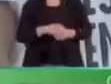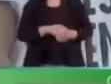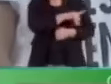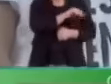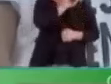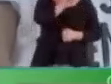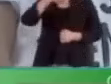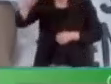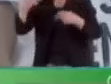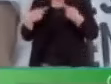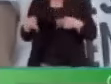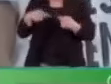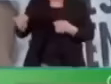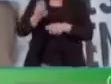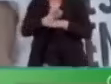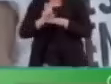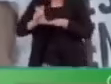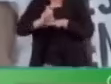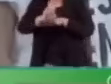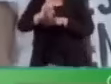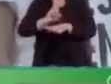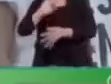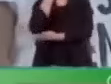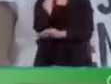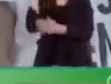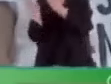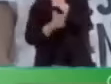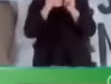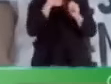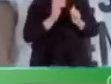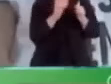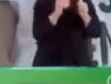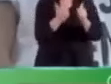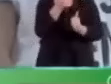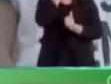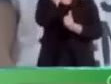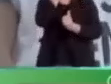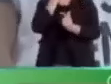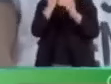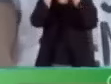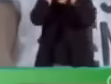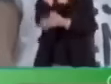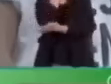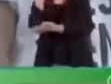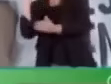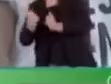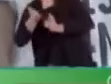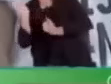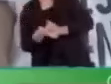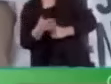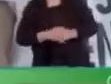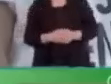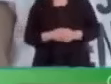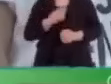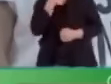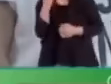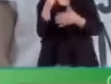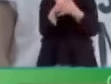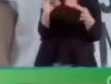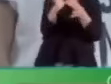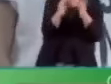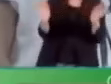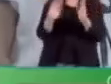dando motivos para aprobar una reforma al Poder Judicial, sino que nos vuelven a dar motivos para saber que la mayoría calificada era la única alternativa para